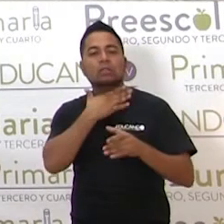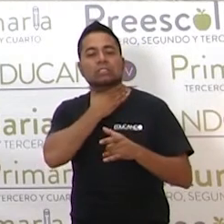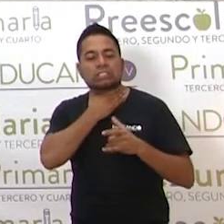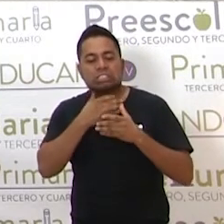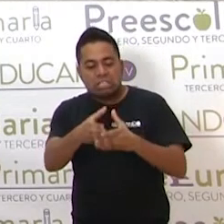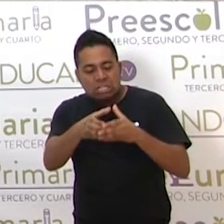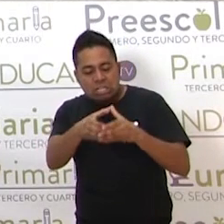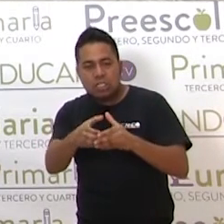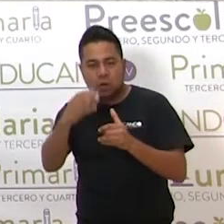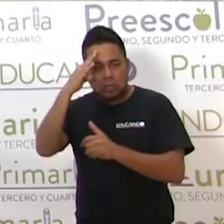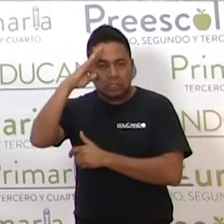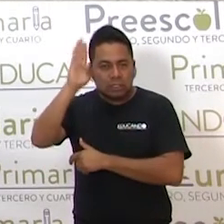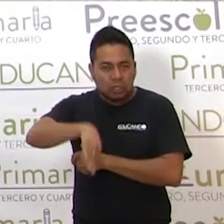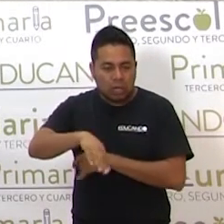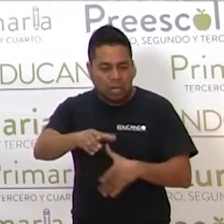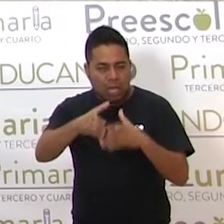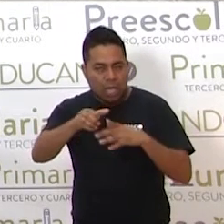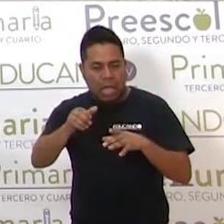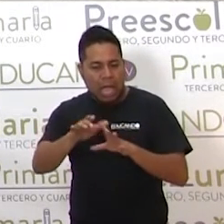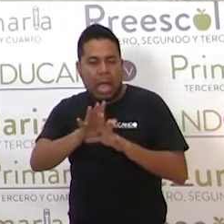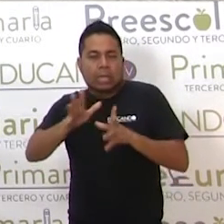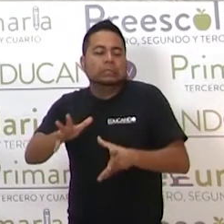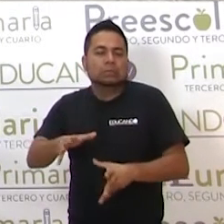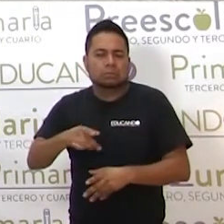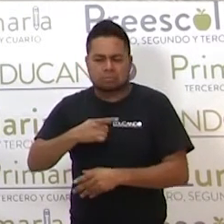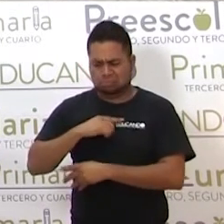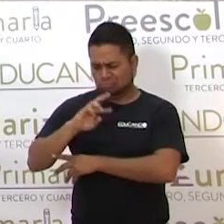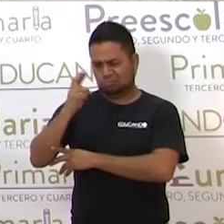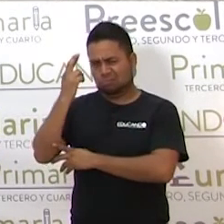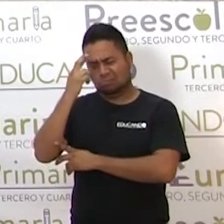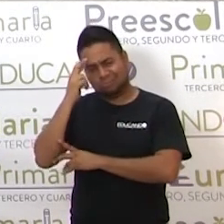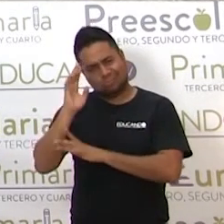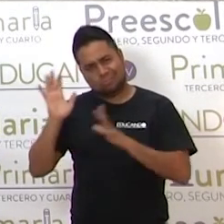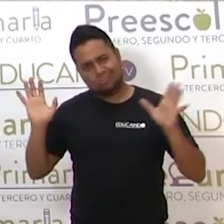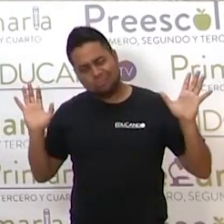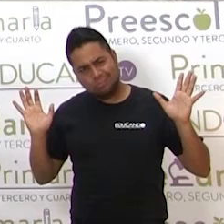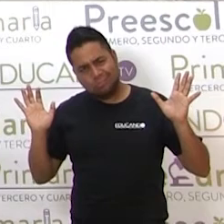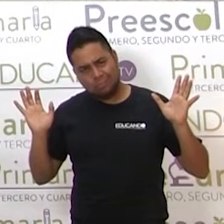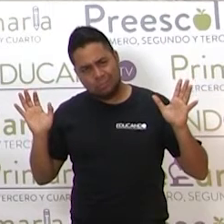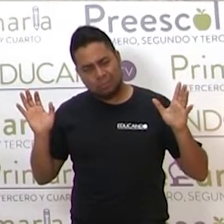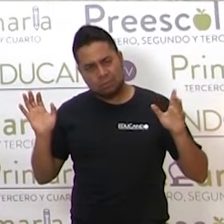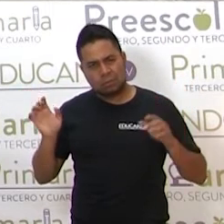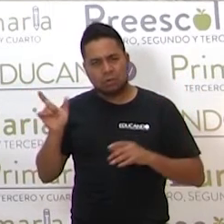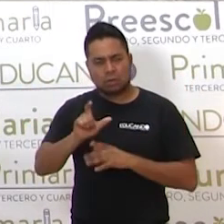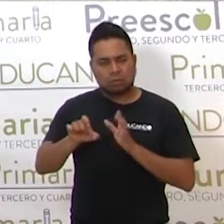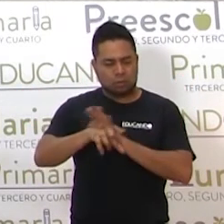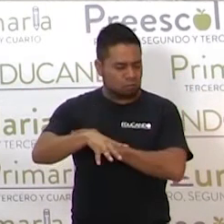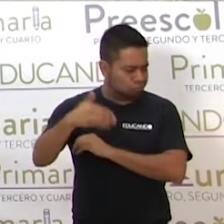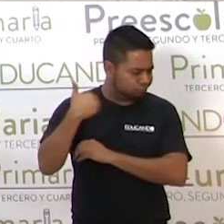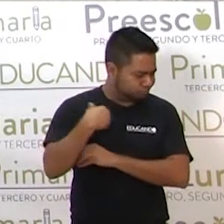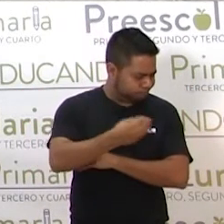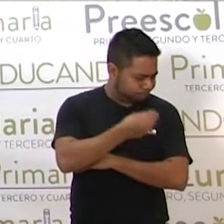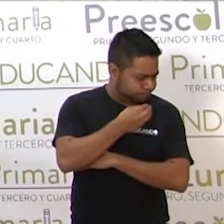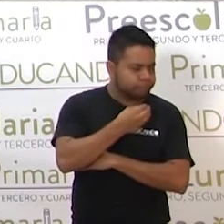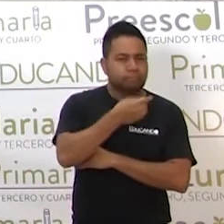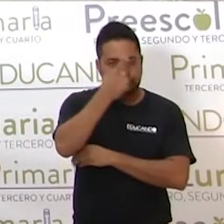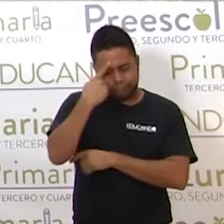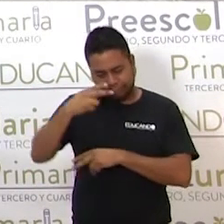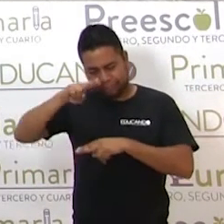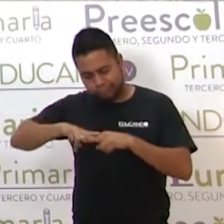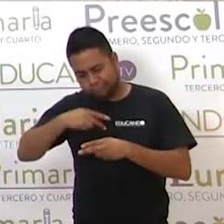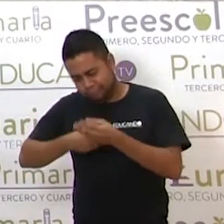pescuezo a una señora nada más por nomás. Yo no me acuerdo. Cuando me llama a comer es para darme mi parte de